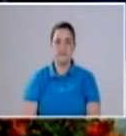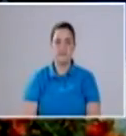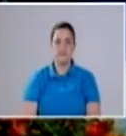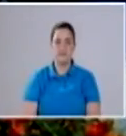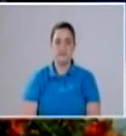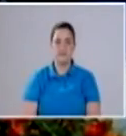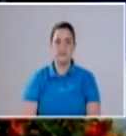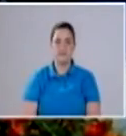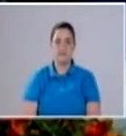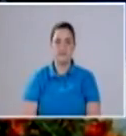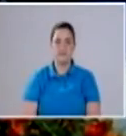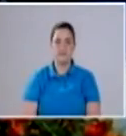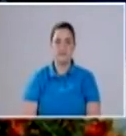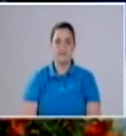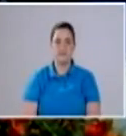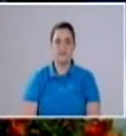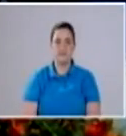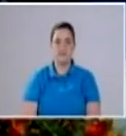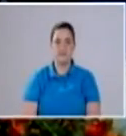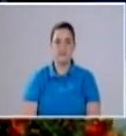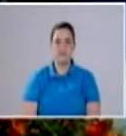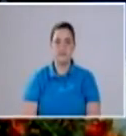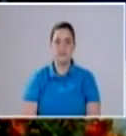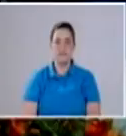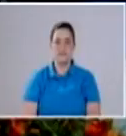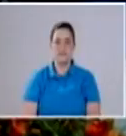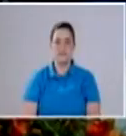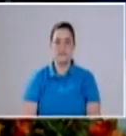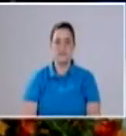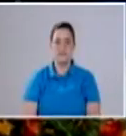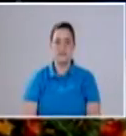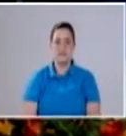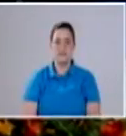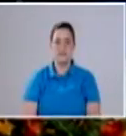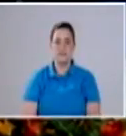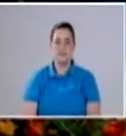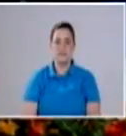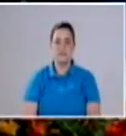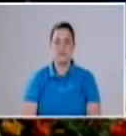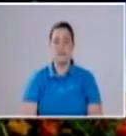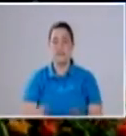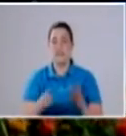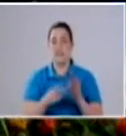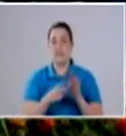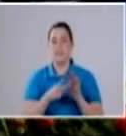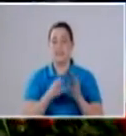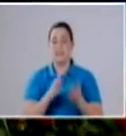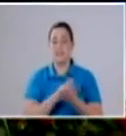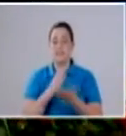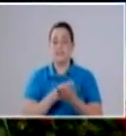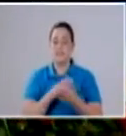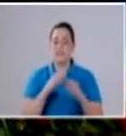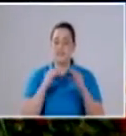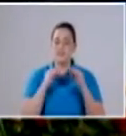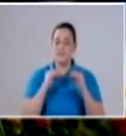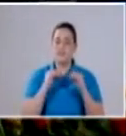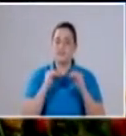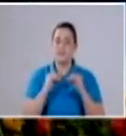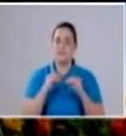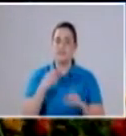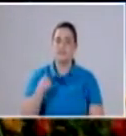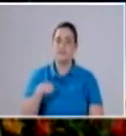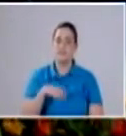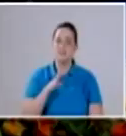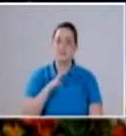Sí, apóstol. Viendo este, según este versículo, también la Biblia nos enseña de que nosotros debemos de ser